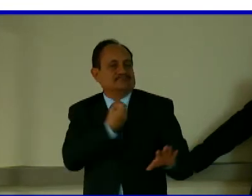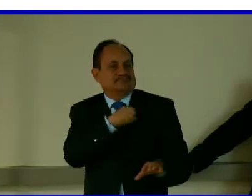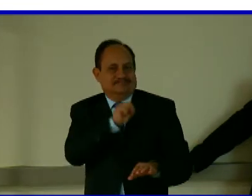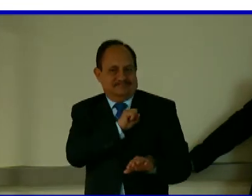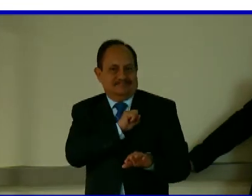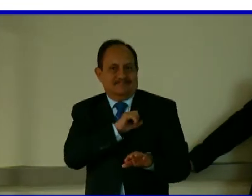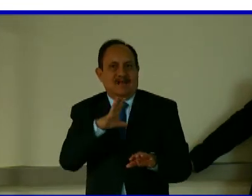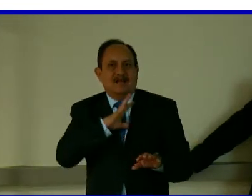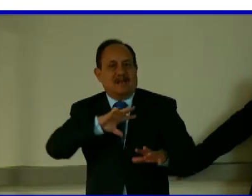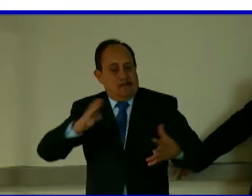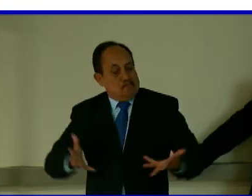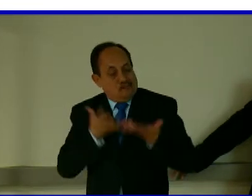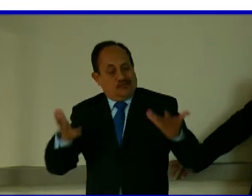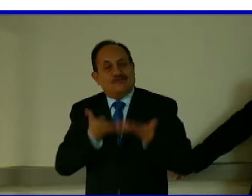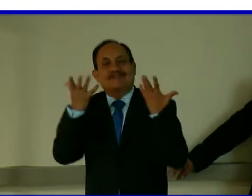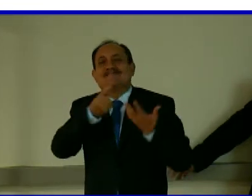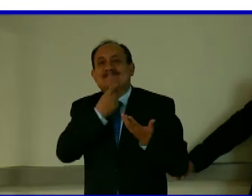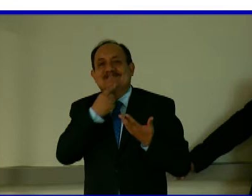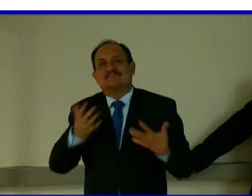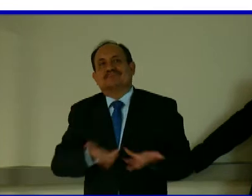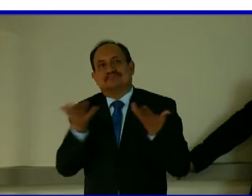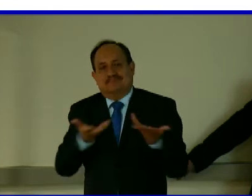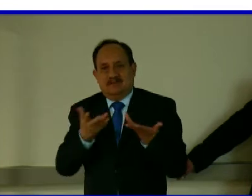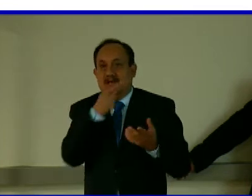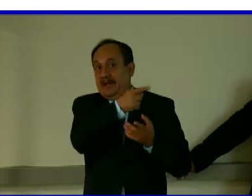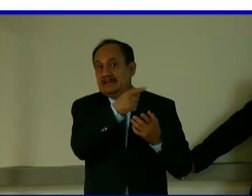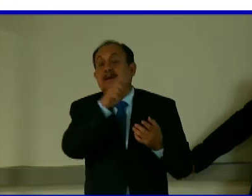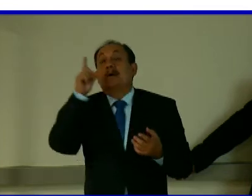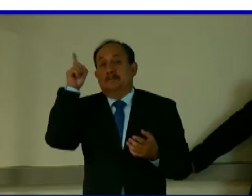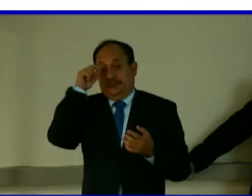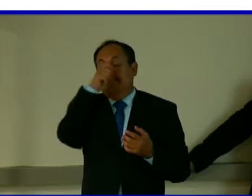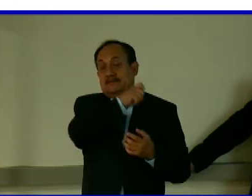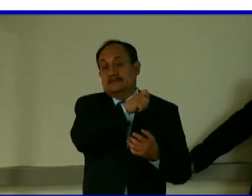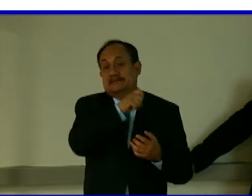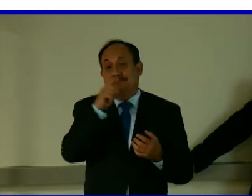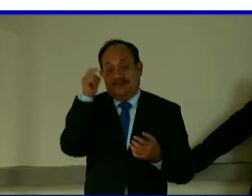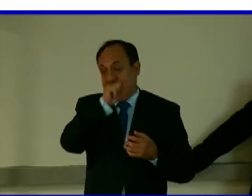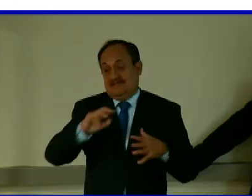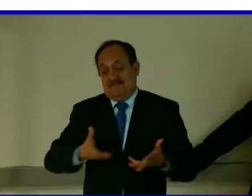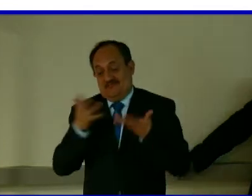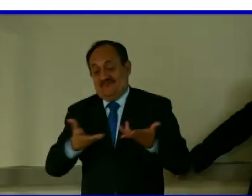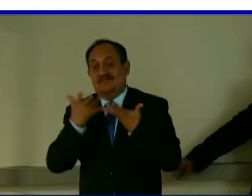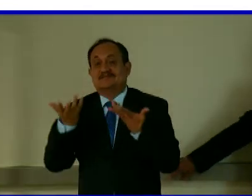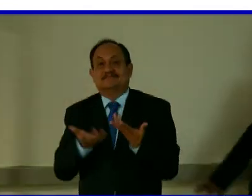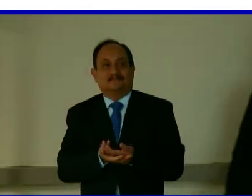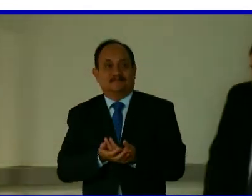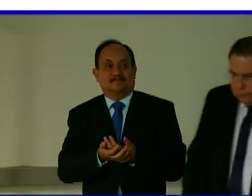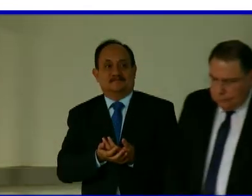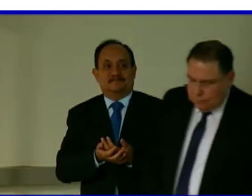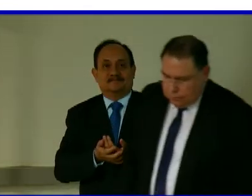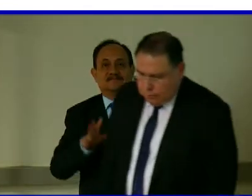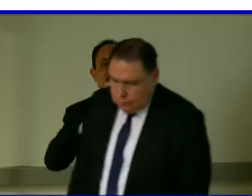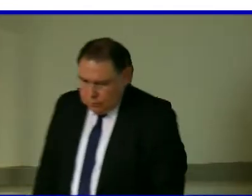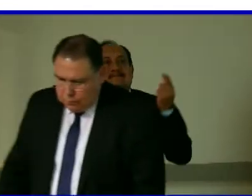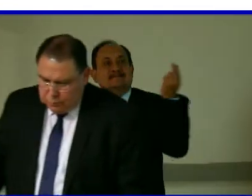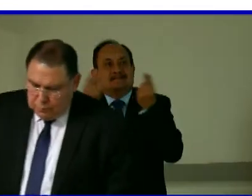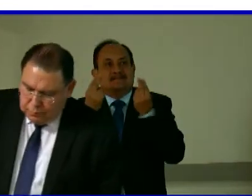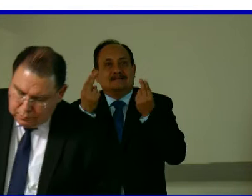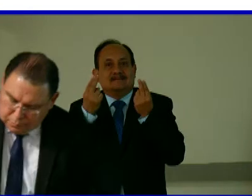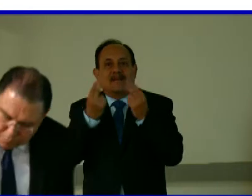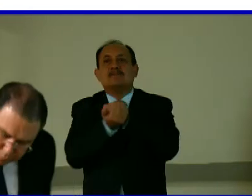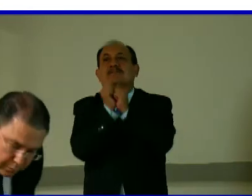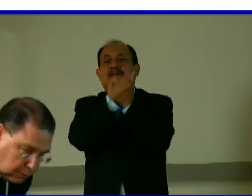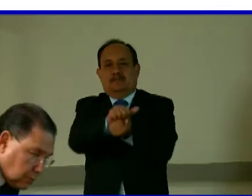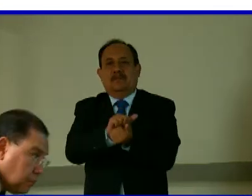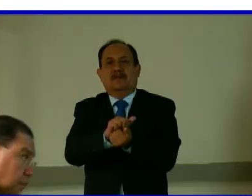Hay que motivarlos porque esto es muy difícil y hay que adaptarse